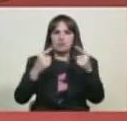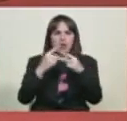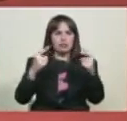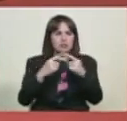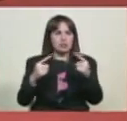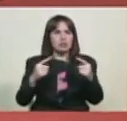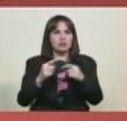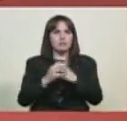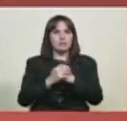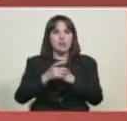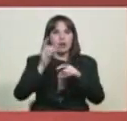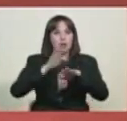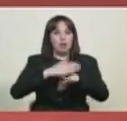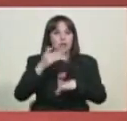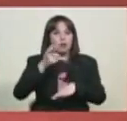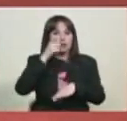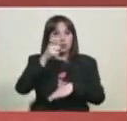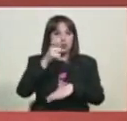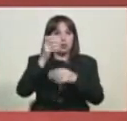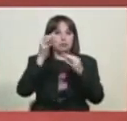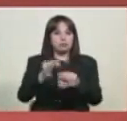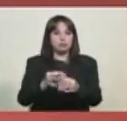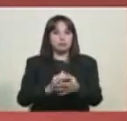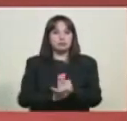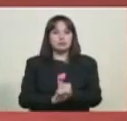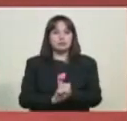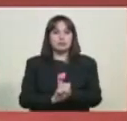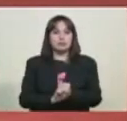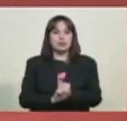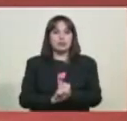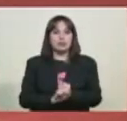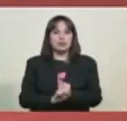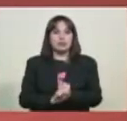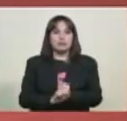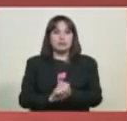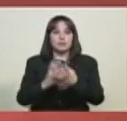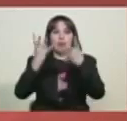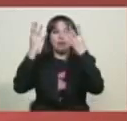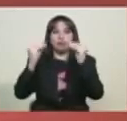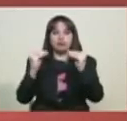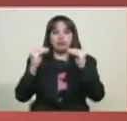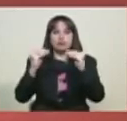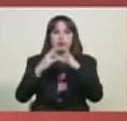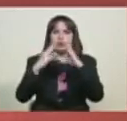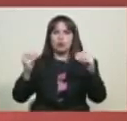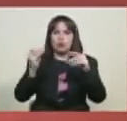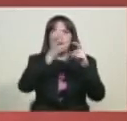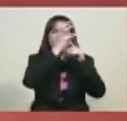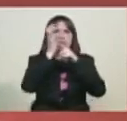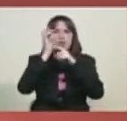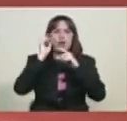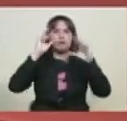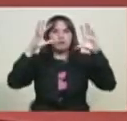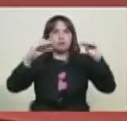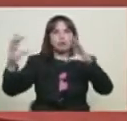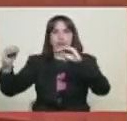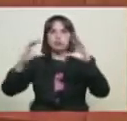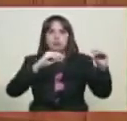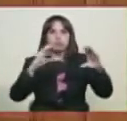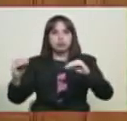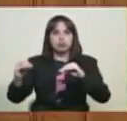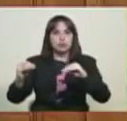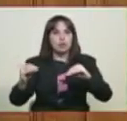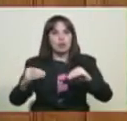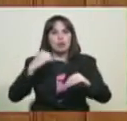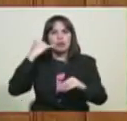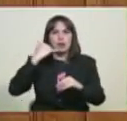signos, medidas de seguridad que se practican, se llaman inhibidores, que tenemos muy modernos,